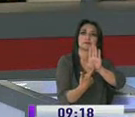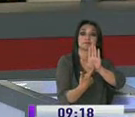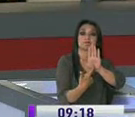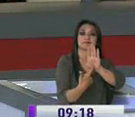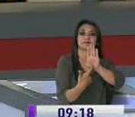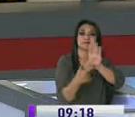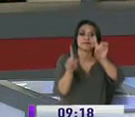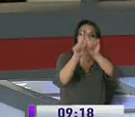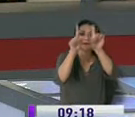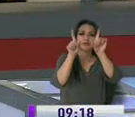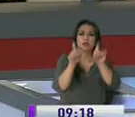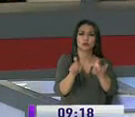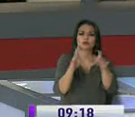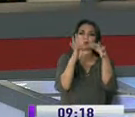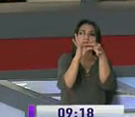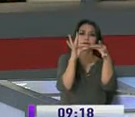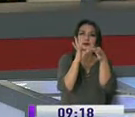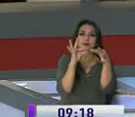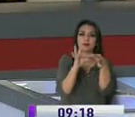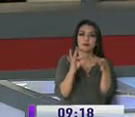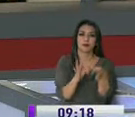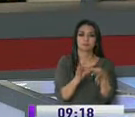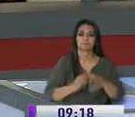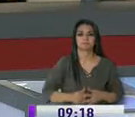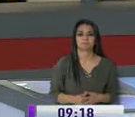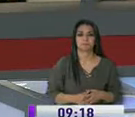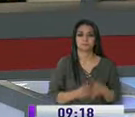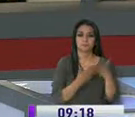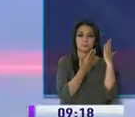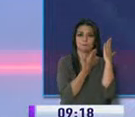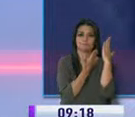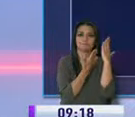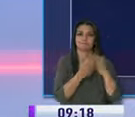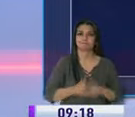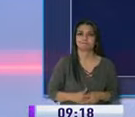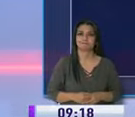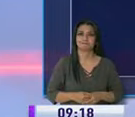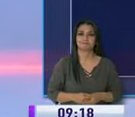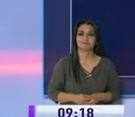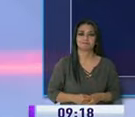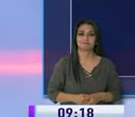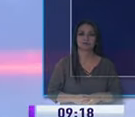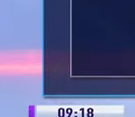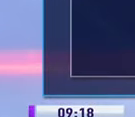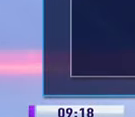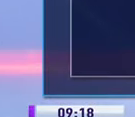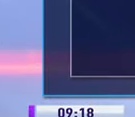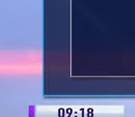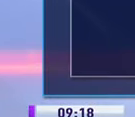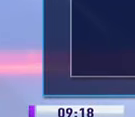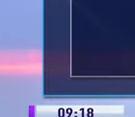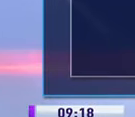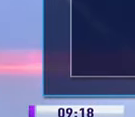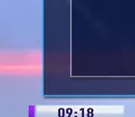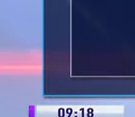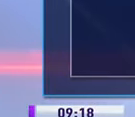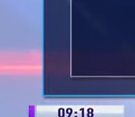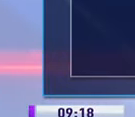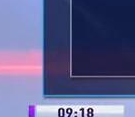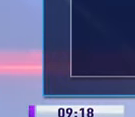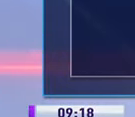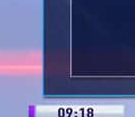conozcamos un poco más lo que plantea esta interrogante. Veamos. ¿Está usted de acuerdo en incrementar la zona intangible en